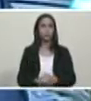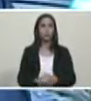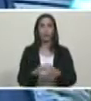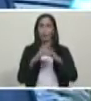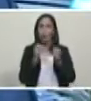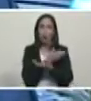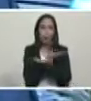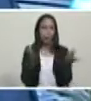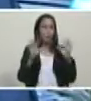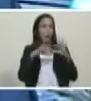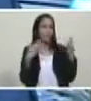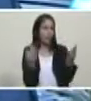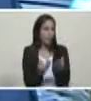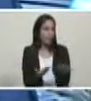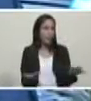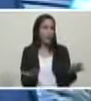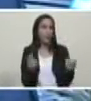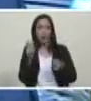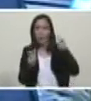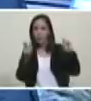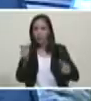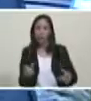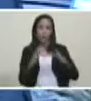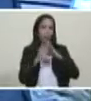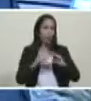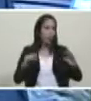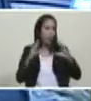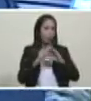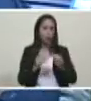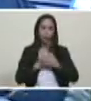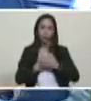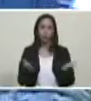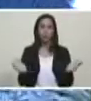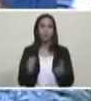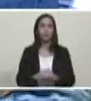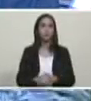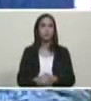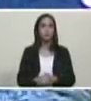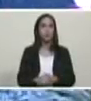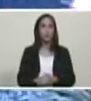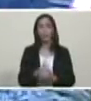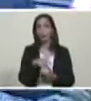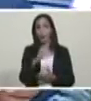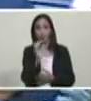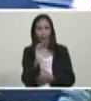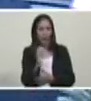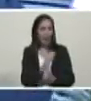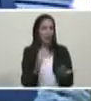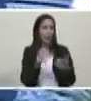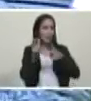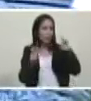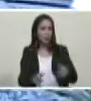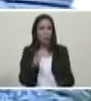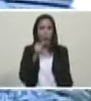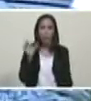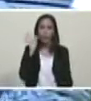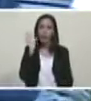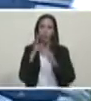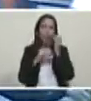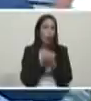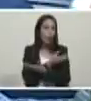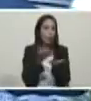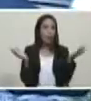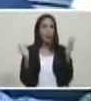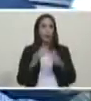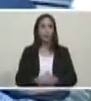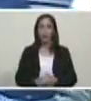familia, para la gente que viene a Caracas de visita, para los caraqueños y caraqueñas. No, por Caracas pasan miles